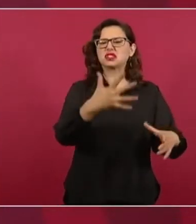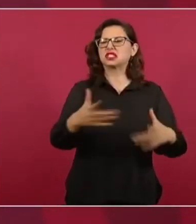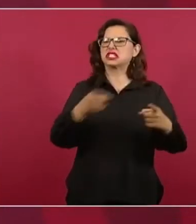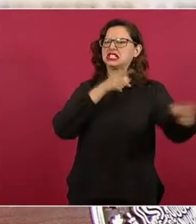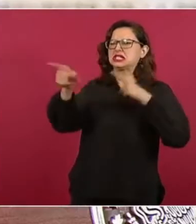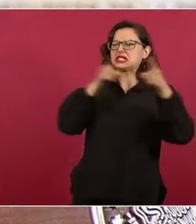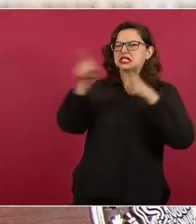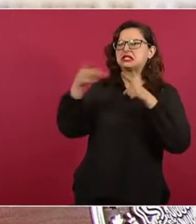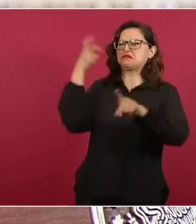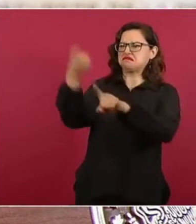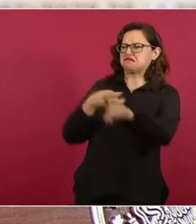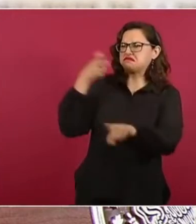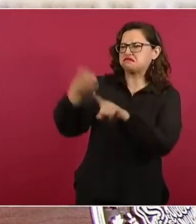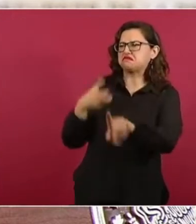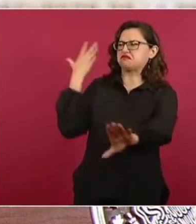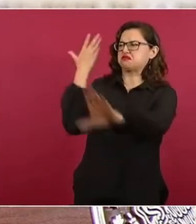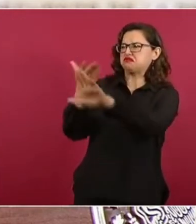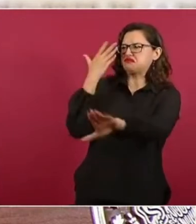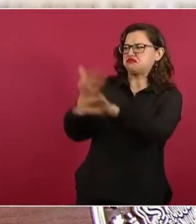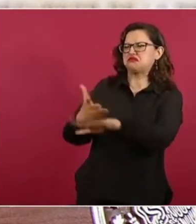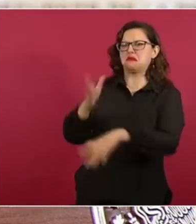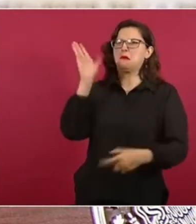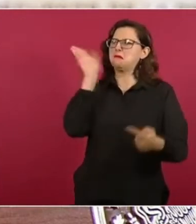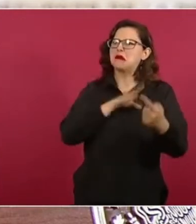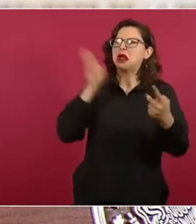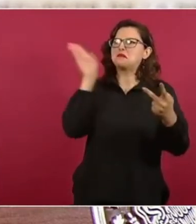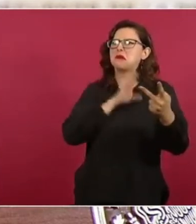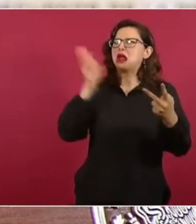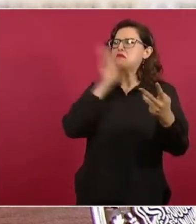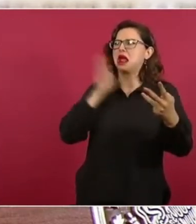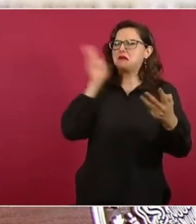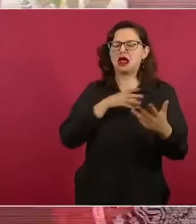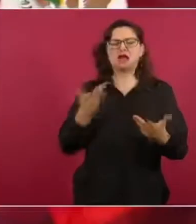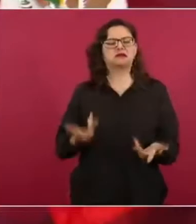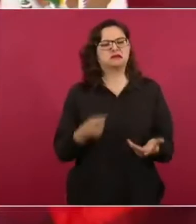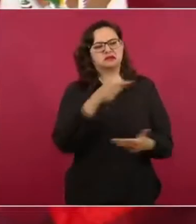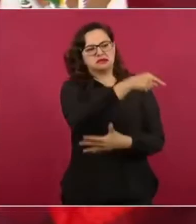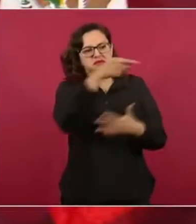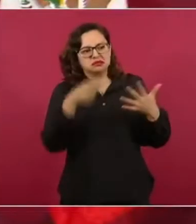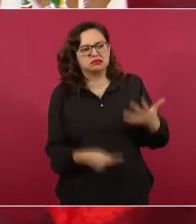y no los cuestionan, son intocables.